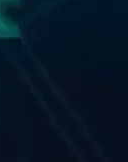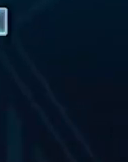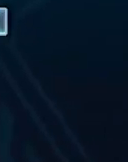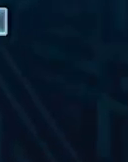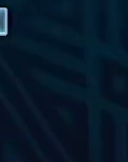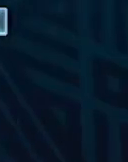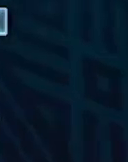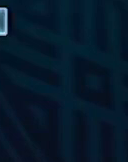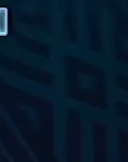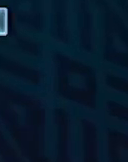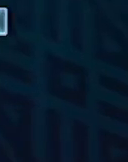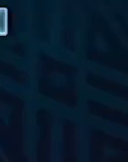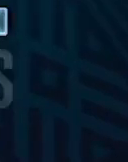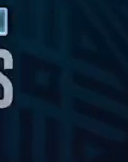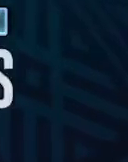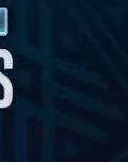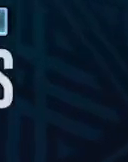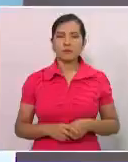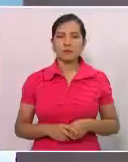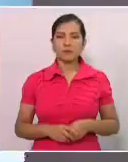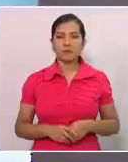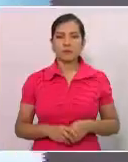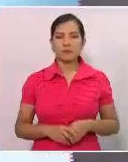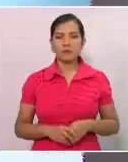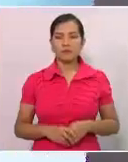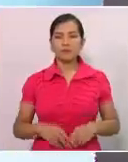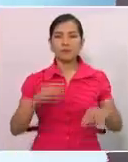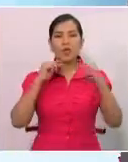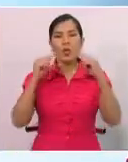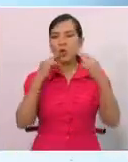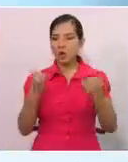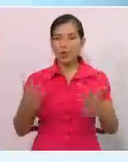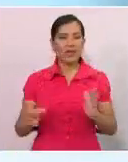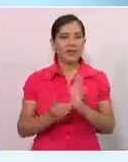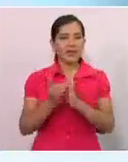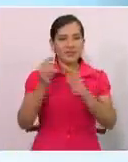Noticia en desarrollo de inmediato en nuestra...